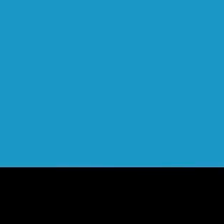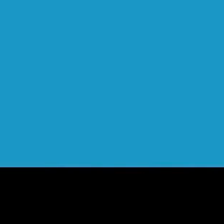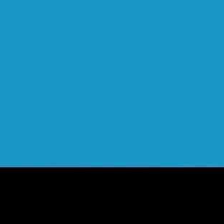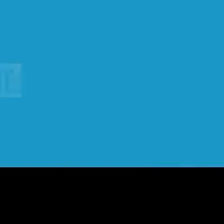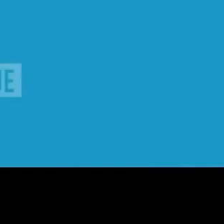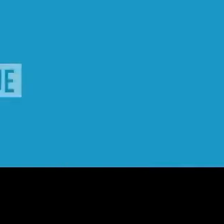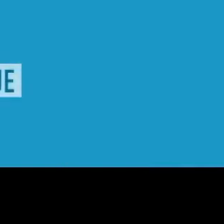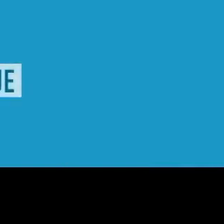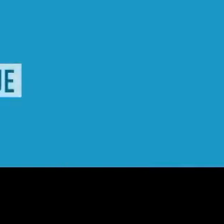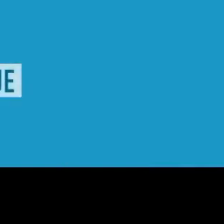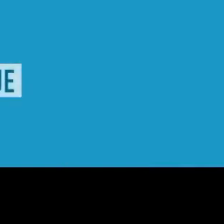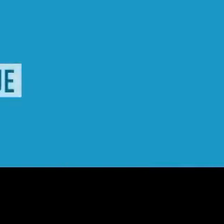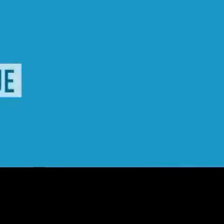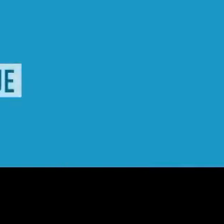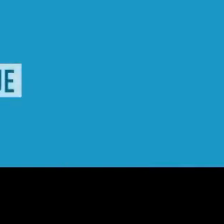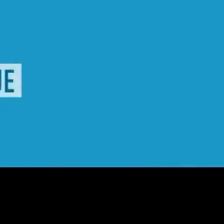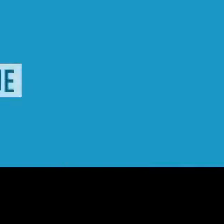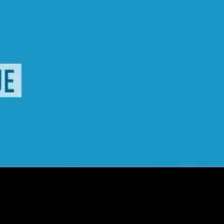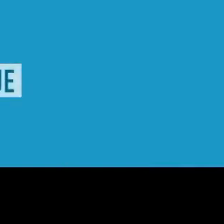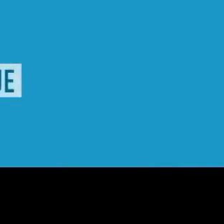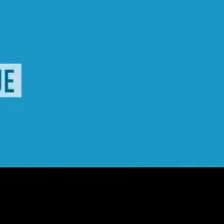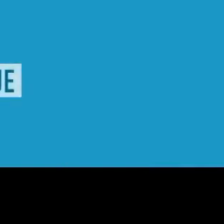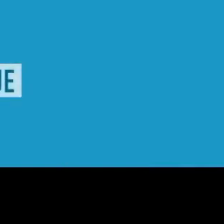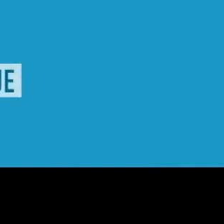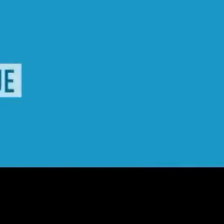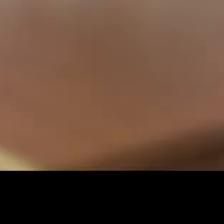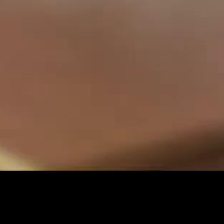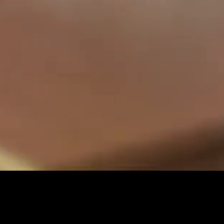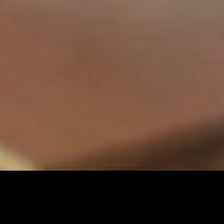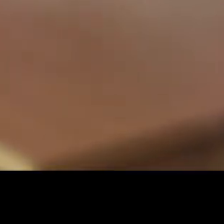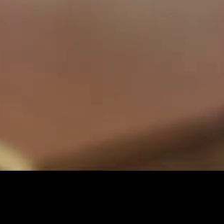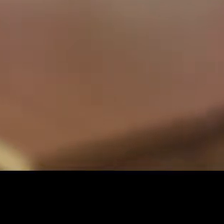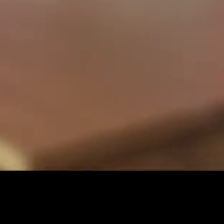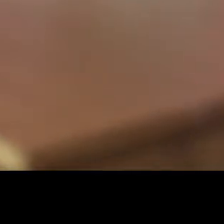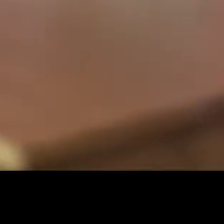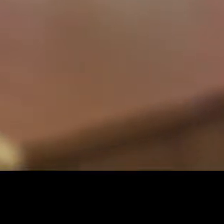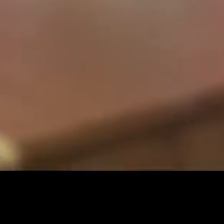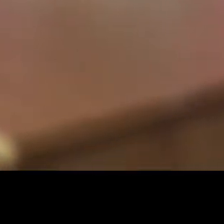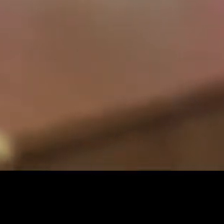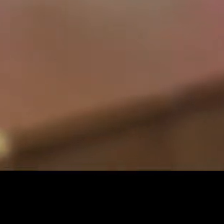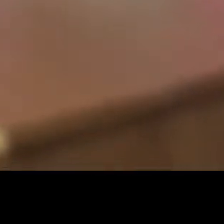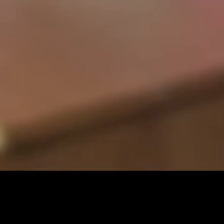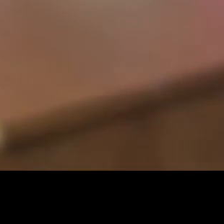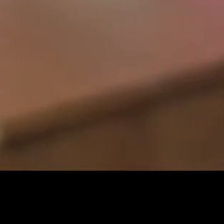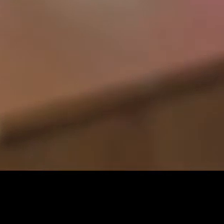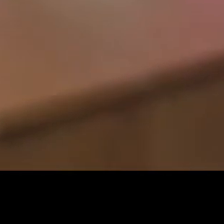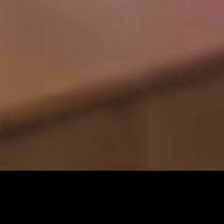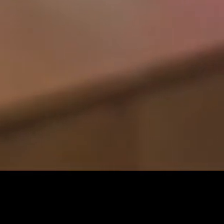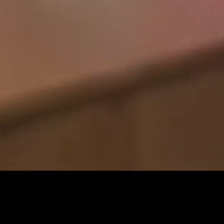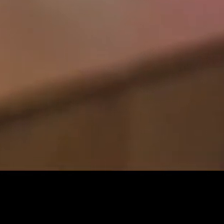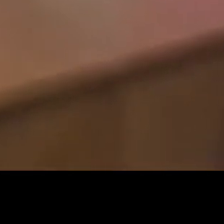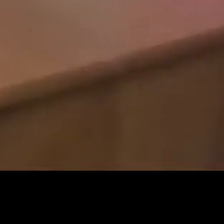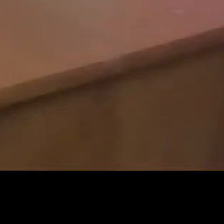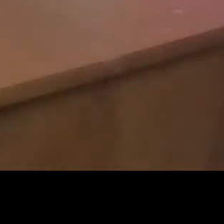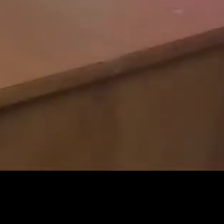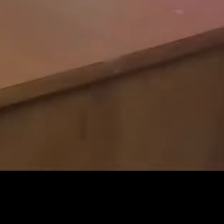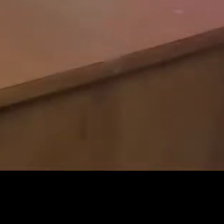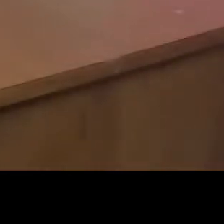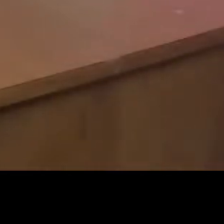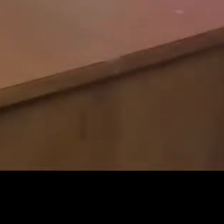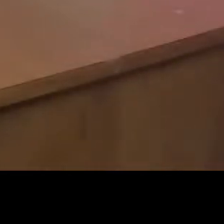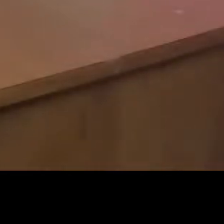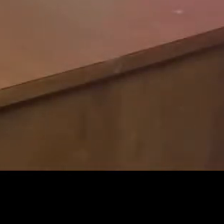prevenir es la mejor medicina los síntomas de las enfermedades respiratorias como la